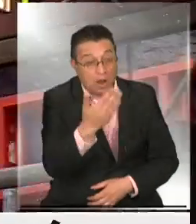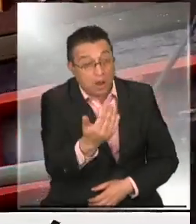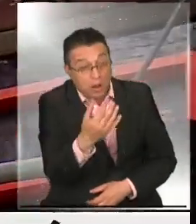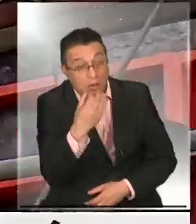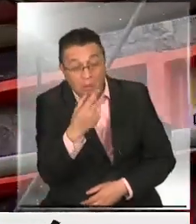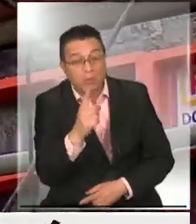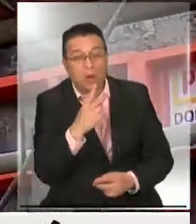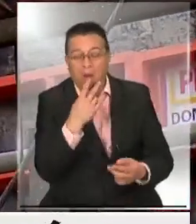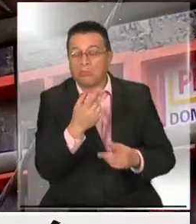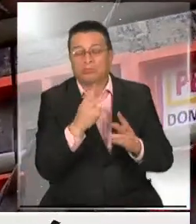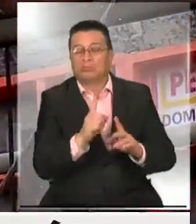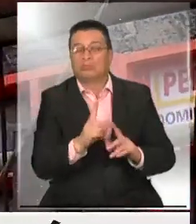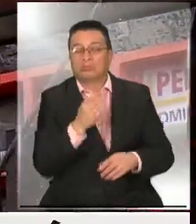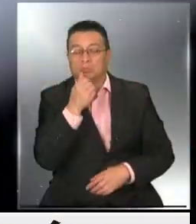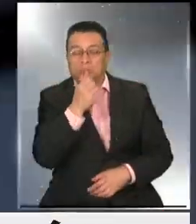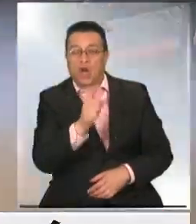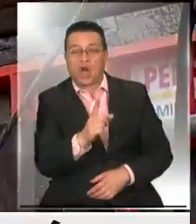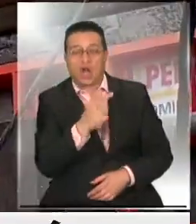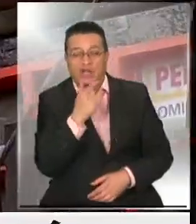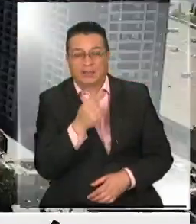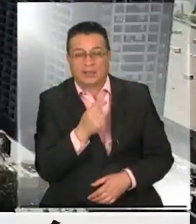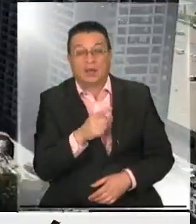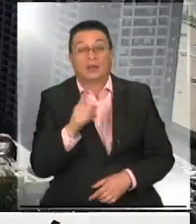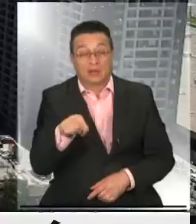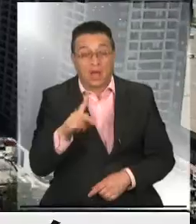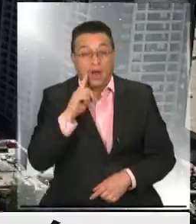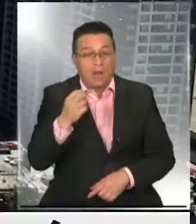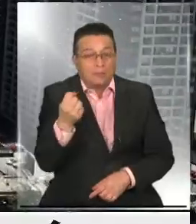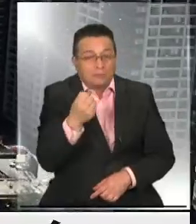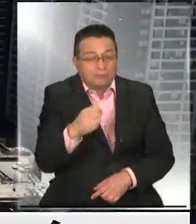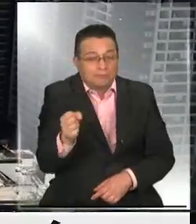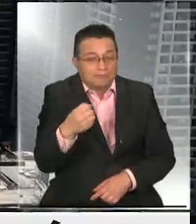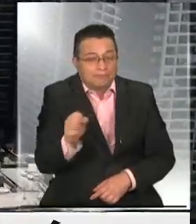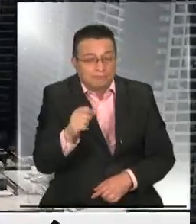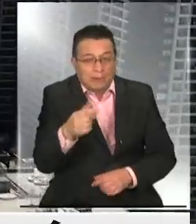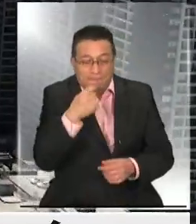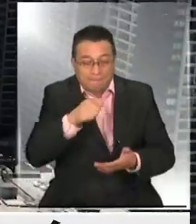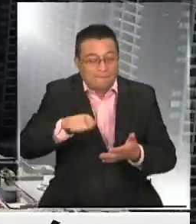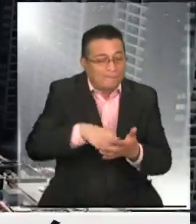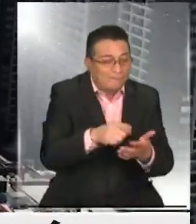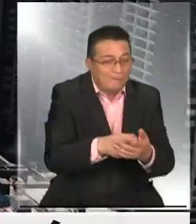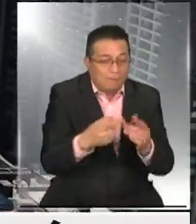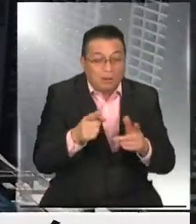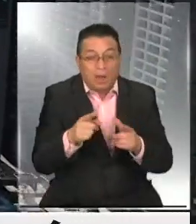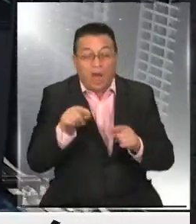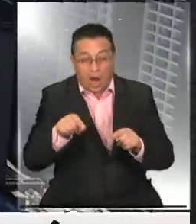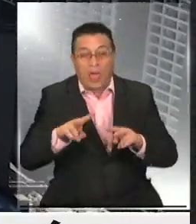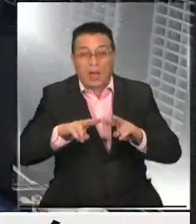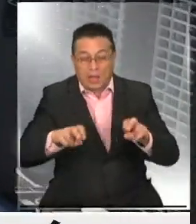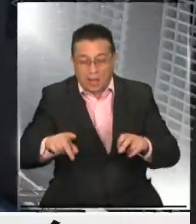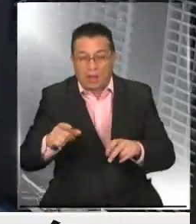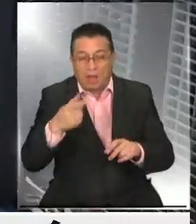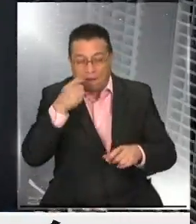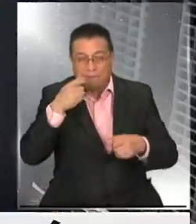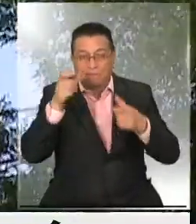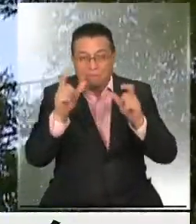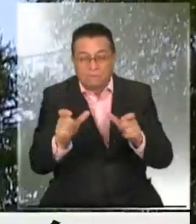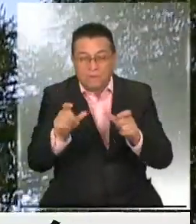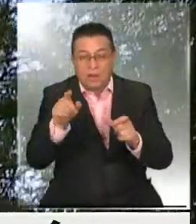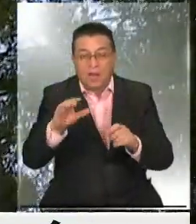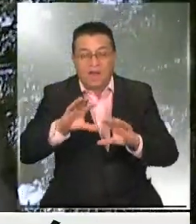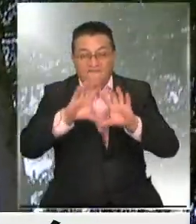nosotros la problemática. En cuanto a la eventual prevaricación que denuncia esta querella, será tarea ahora de la Fiscalía de Alta